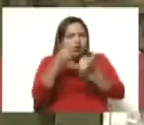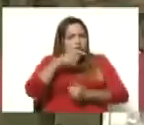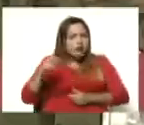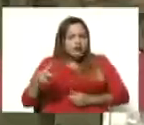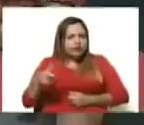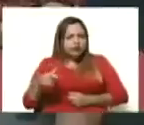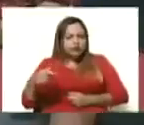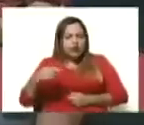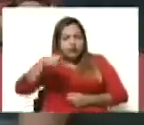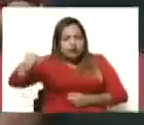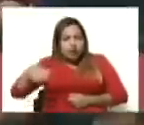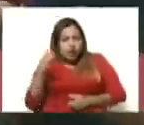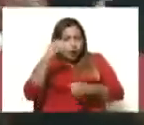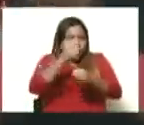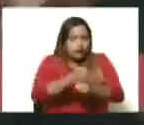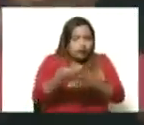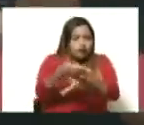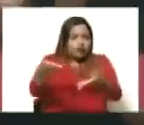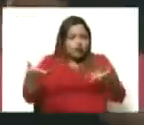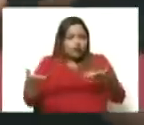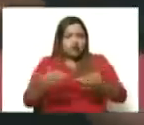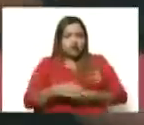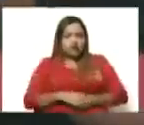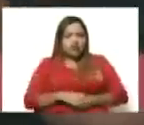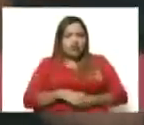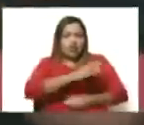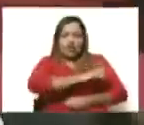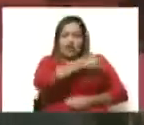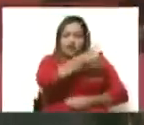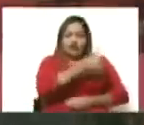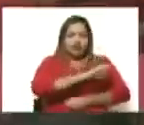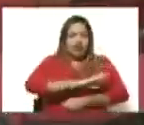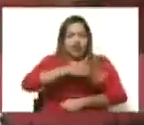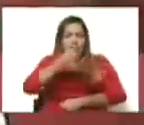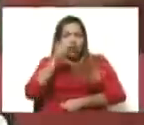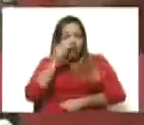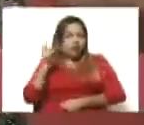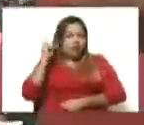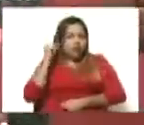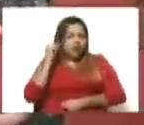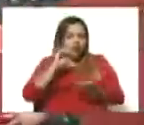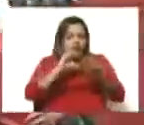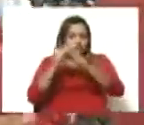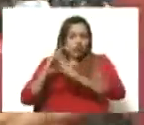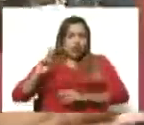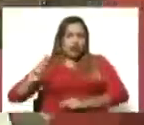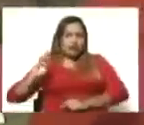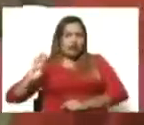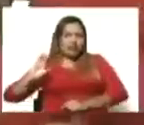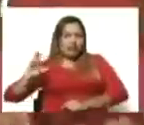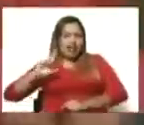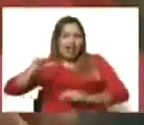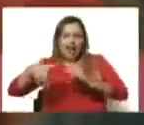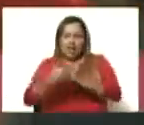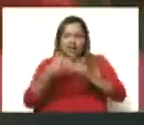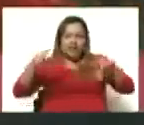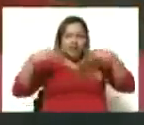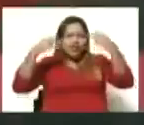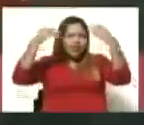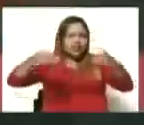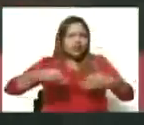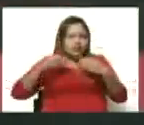en ustedes, muchachos, muchachas. Confío en ustedes, jefas y jefes de comunidad de UHM. ¡Hasta la victoria